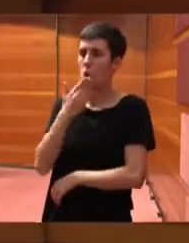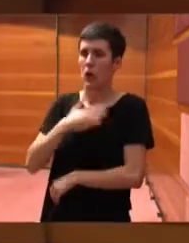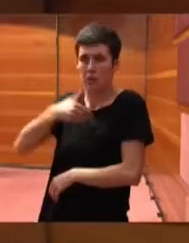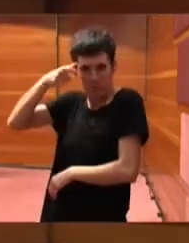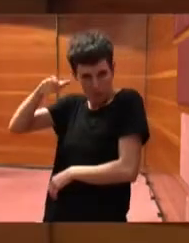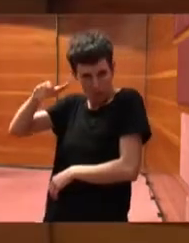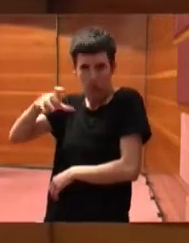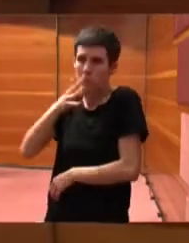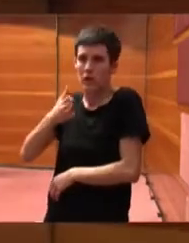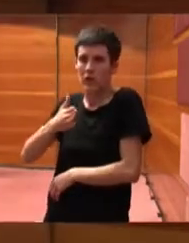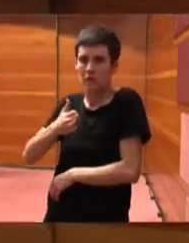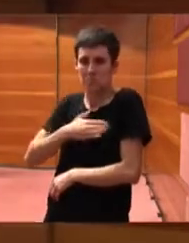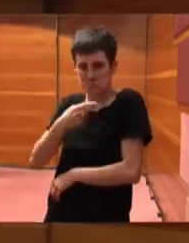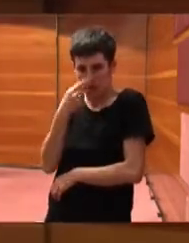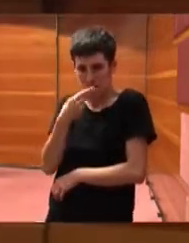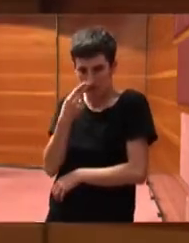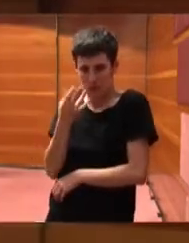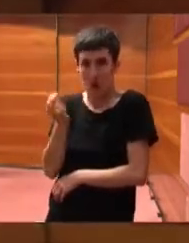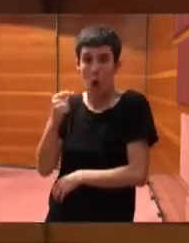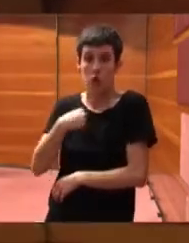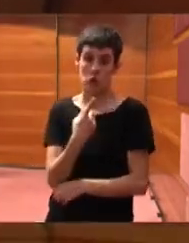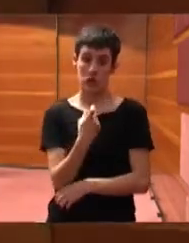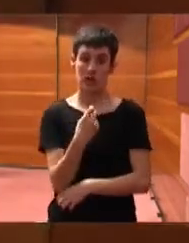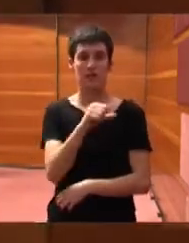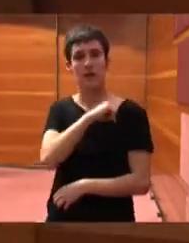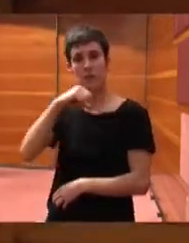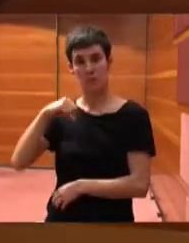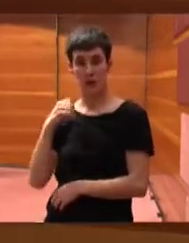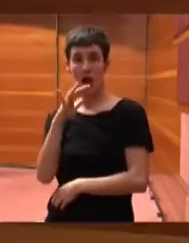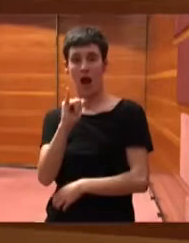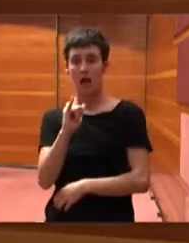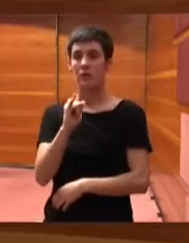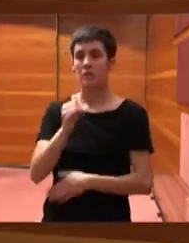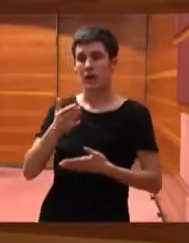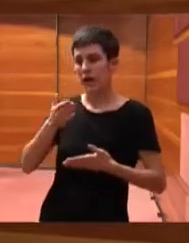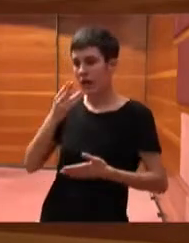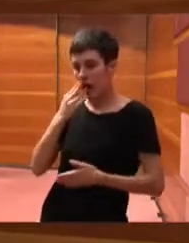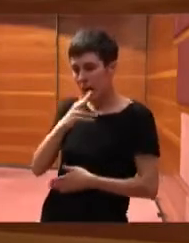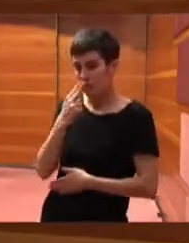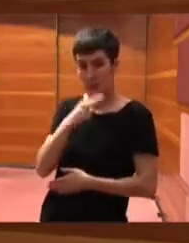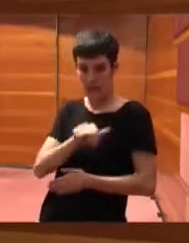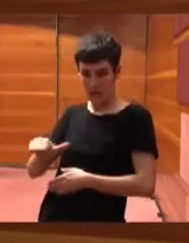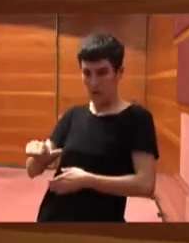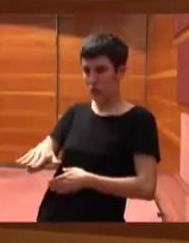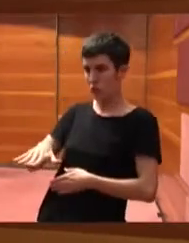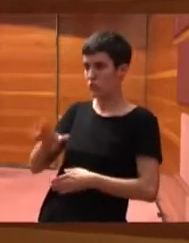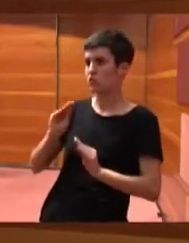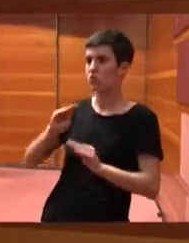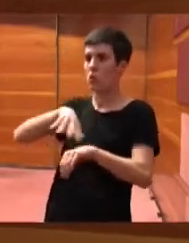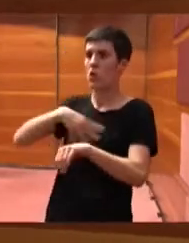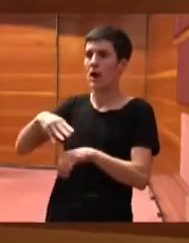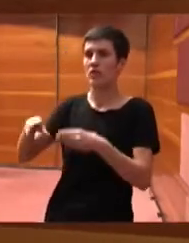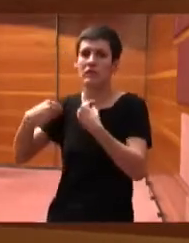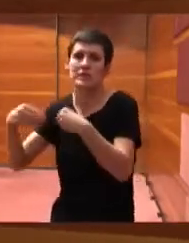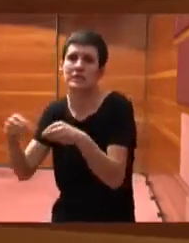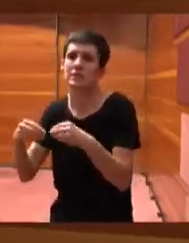pueblo porque me interesan, porque tengo una necesidad personal de que el niño tenga un horario flexible o que esté cerca de casa o que tenga una educación